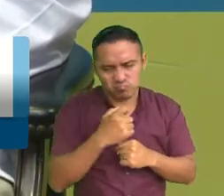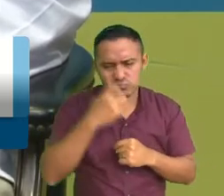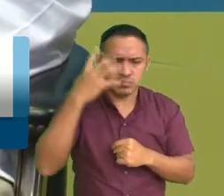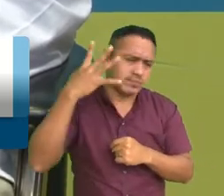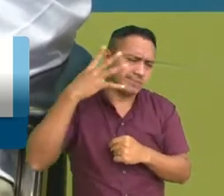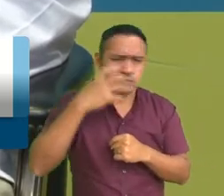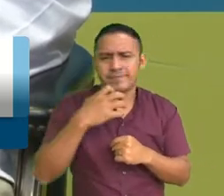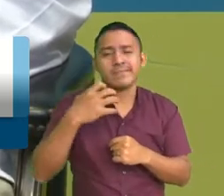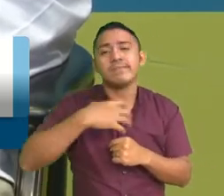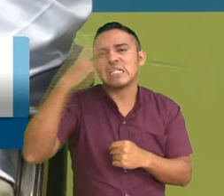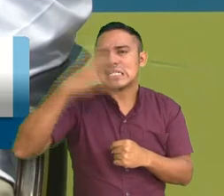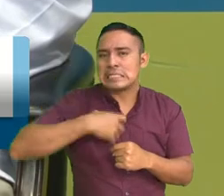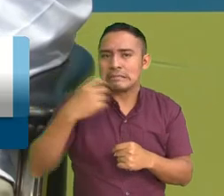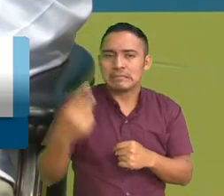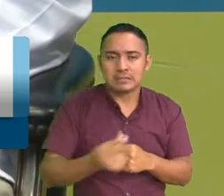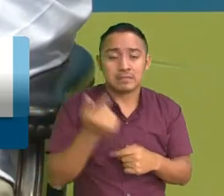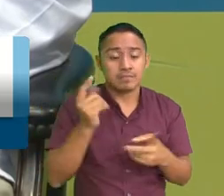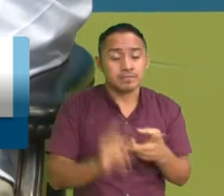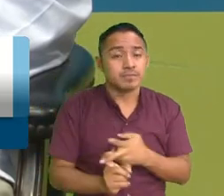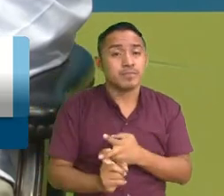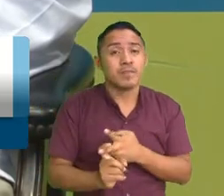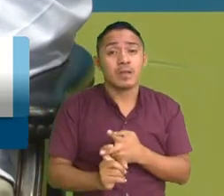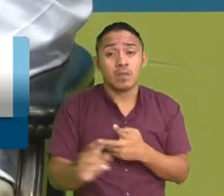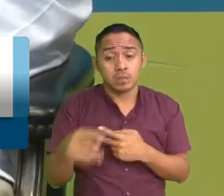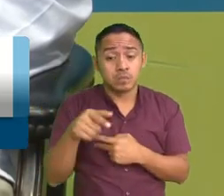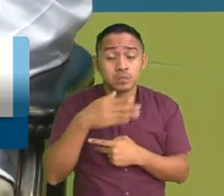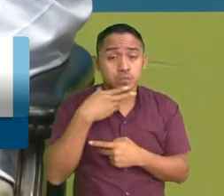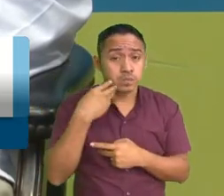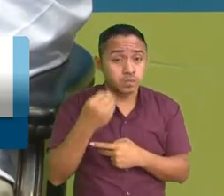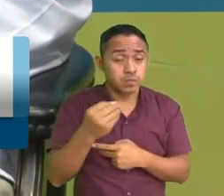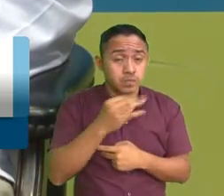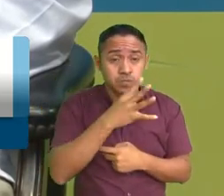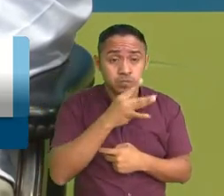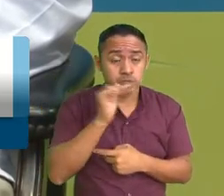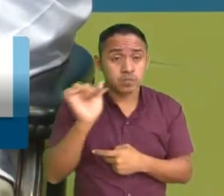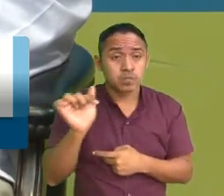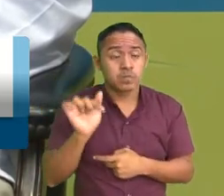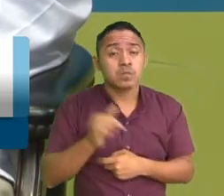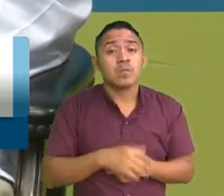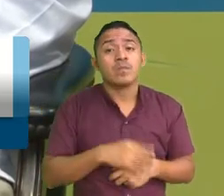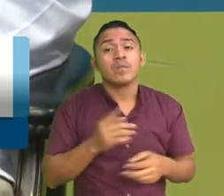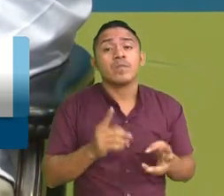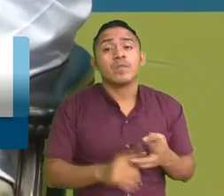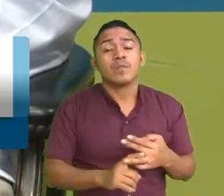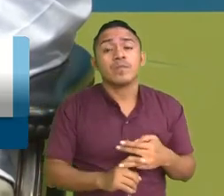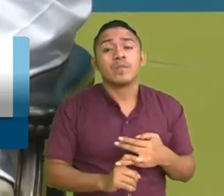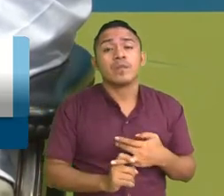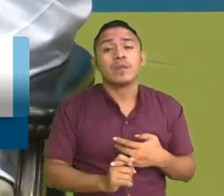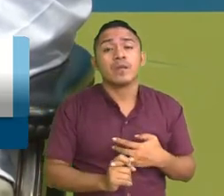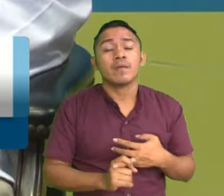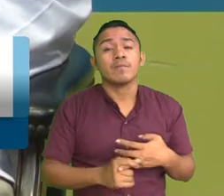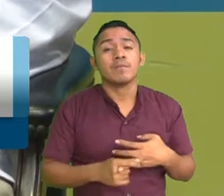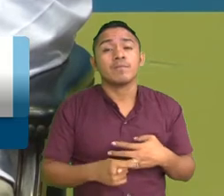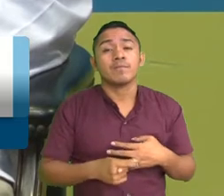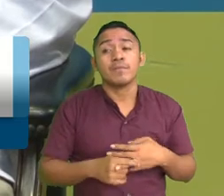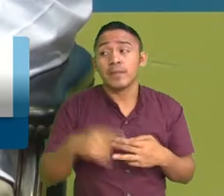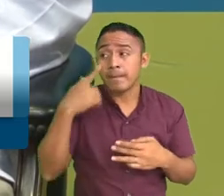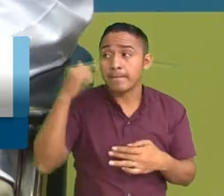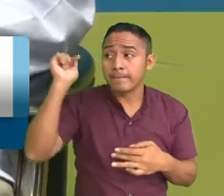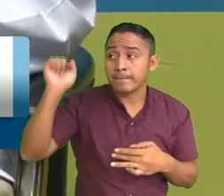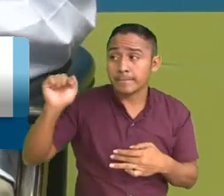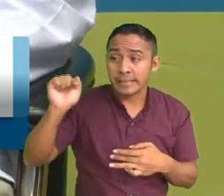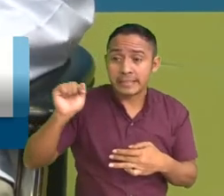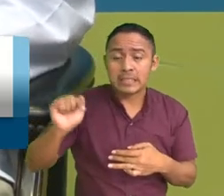La irritabilidad del adolescente. El que te estén informando de que no está rindiendo o que lo